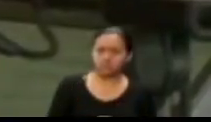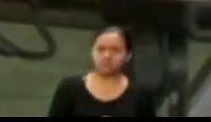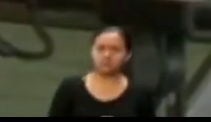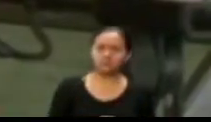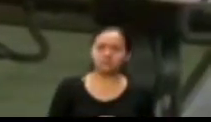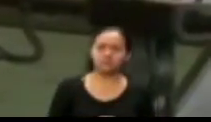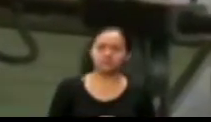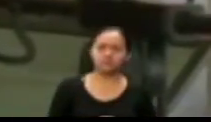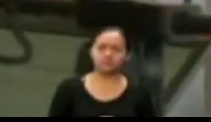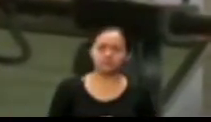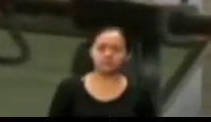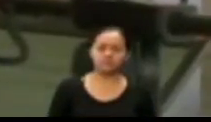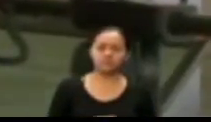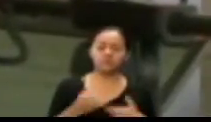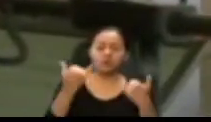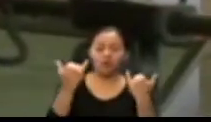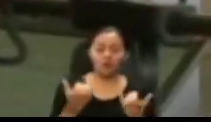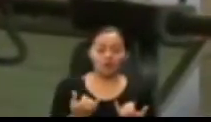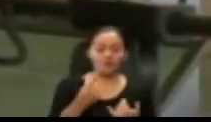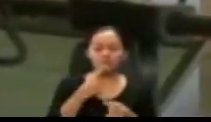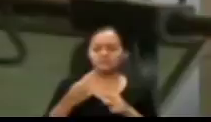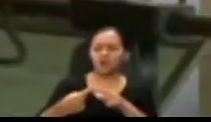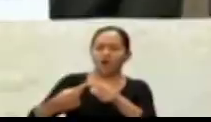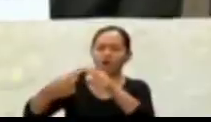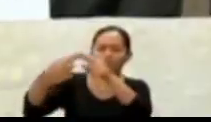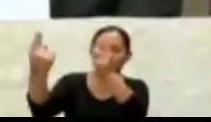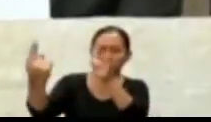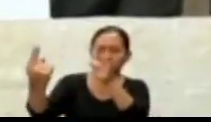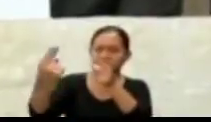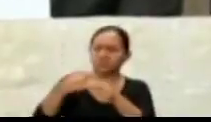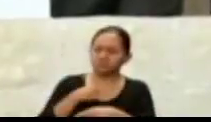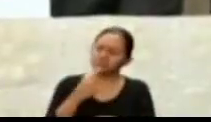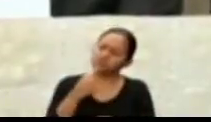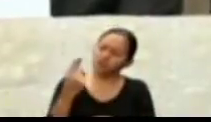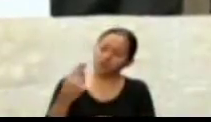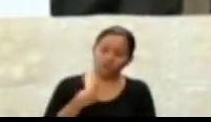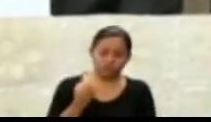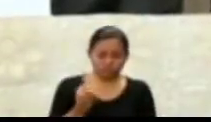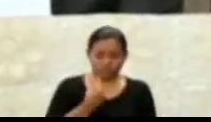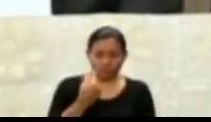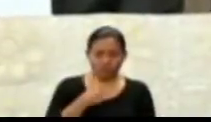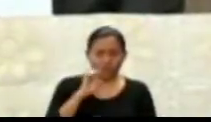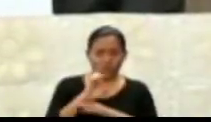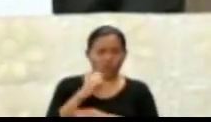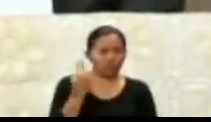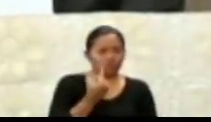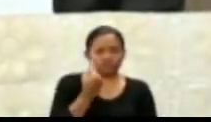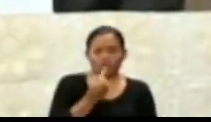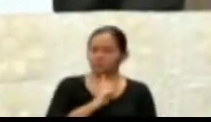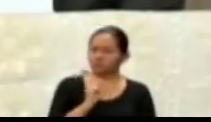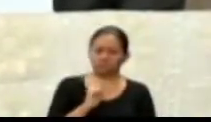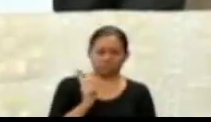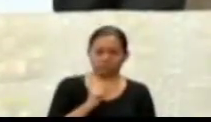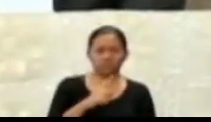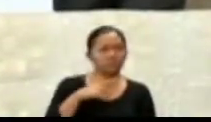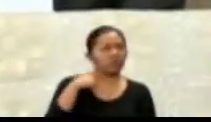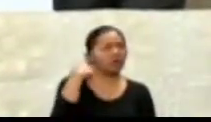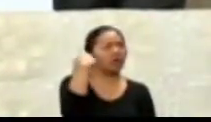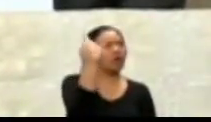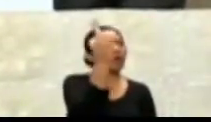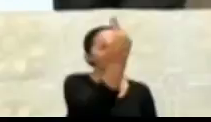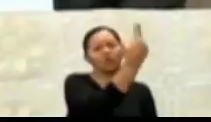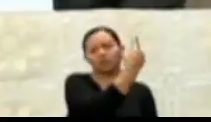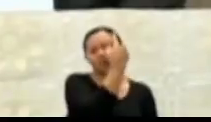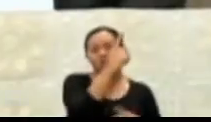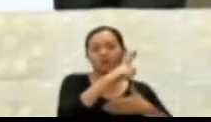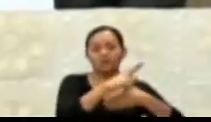Es una muestra para decir a la oposición, no estamos solos, nadie está solo. Cada uno de los eslabones de